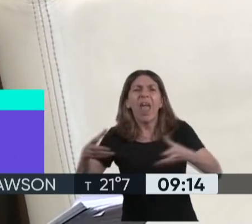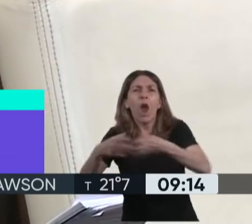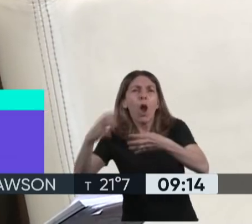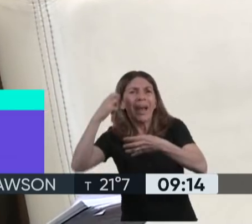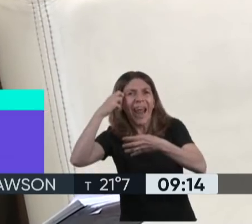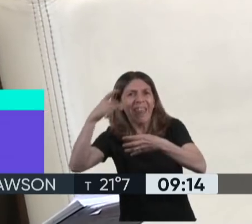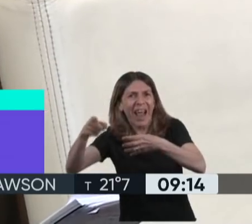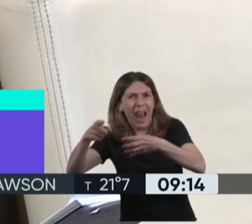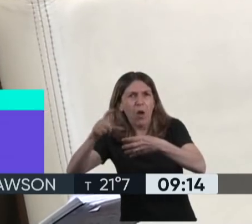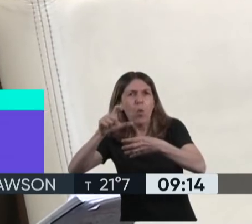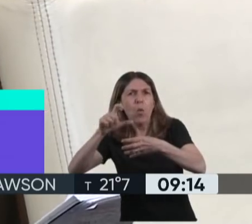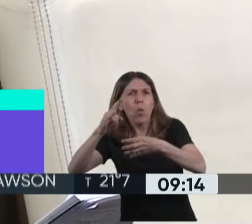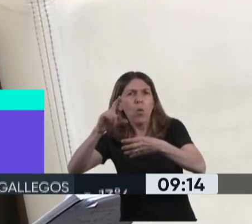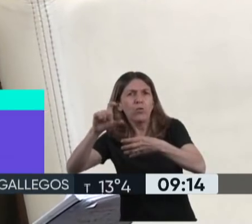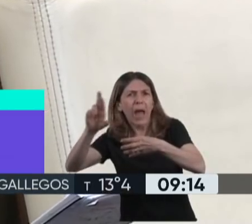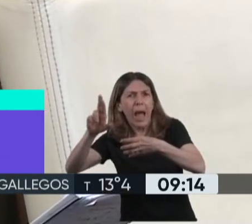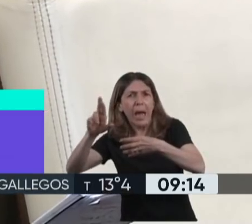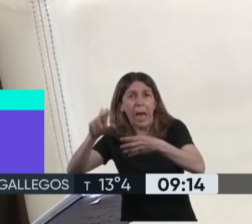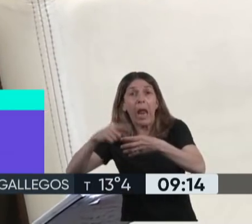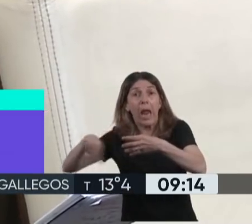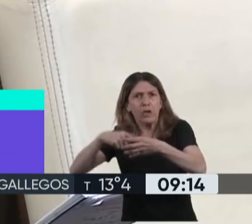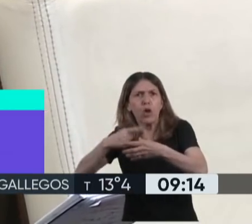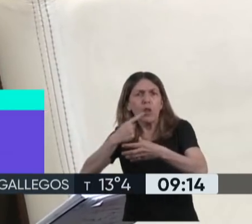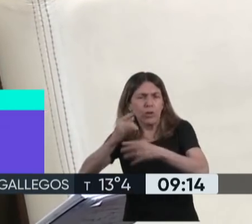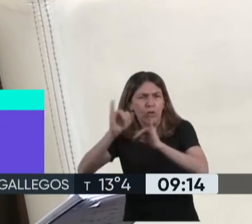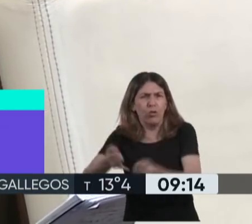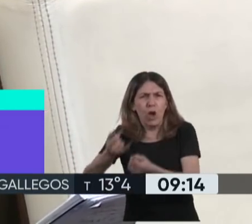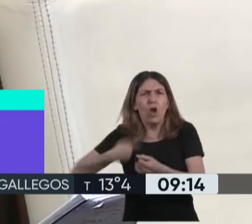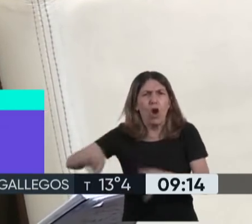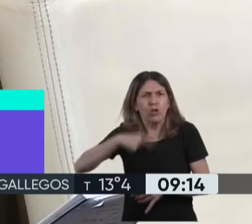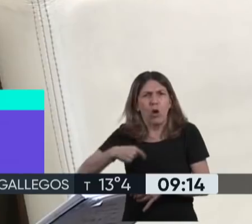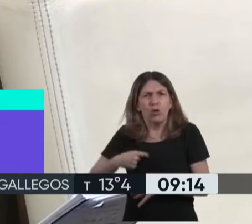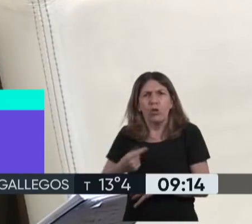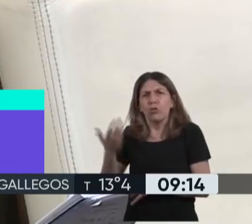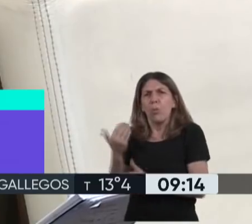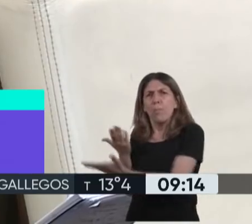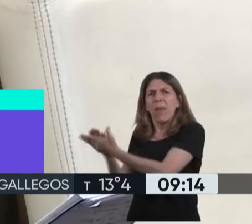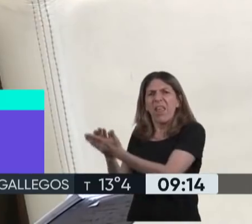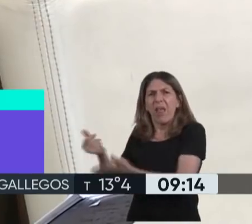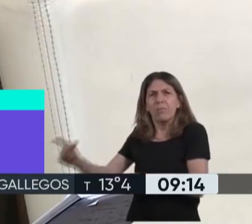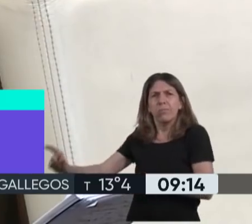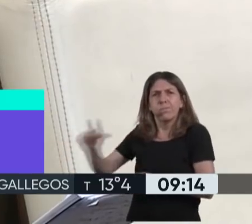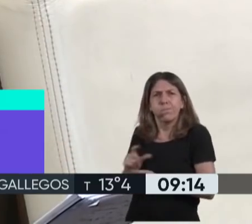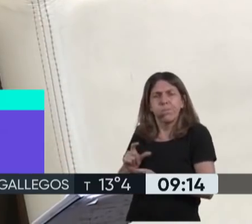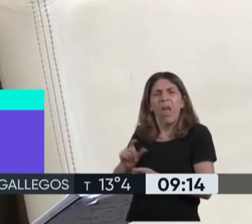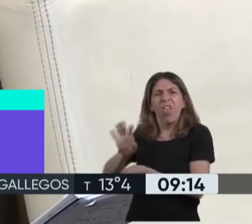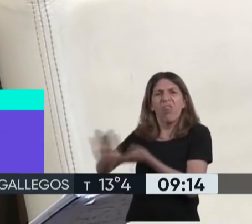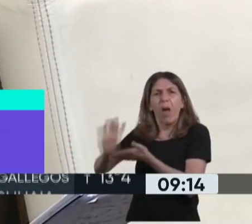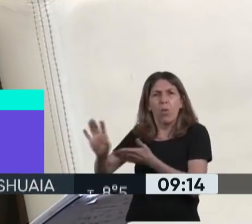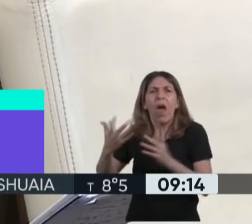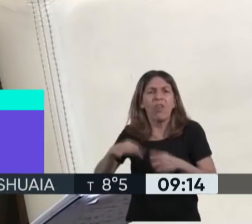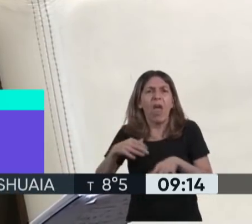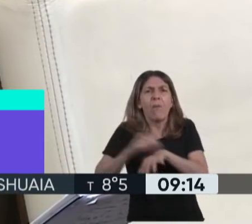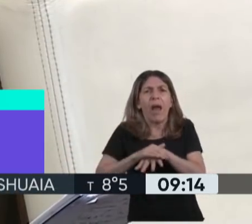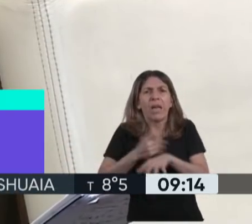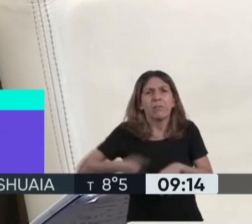que fueron ellos los que contrajeron la deuda con el Fondo Monetario y desde ese lugar tienen que hacerse responsables y por